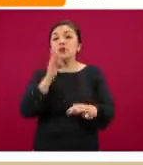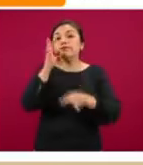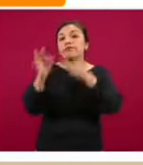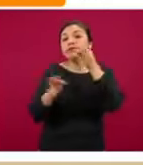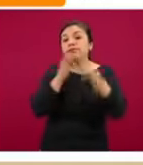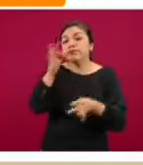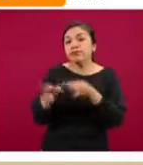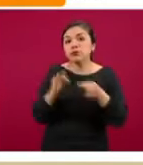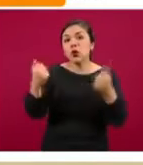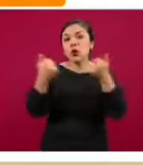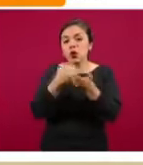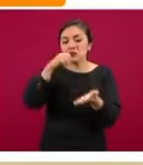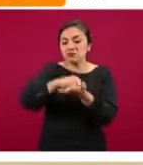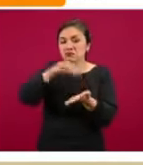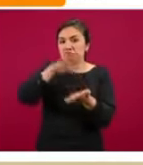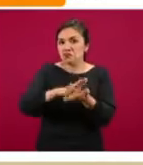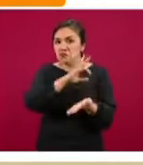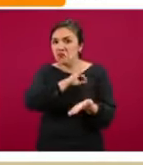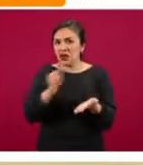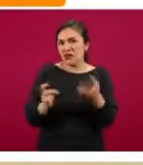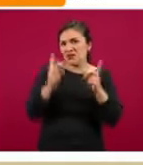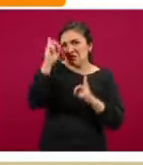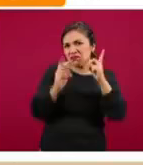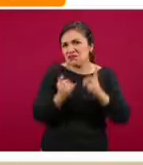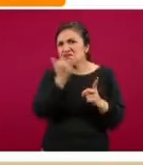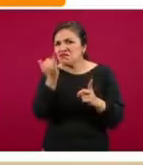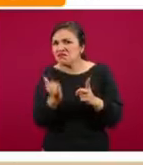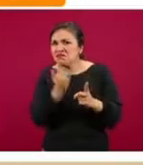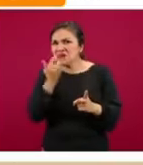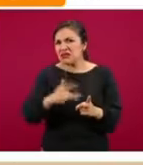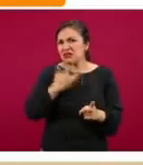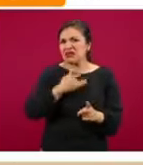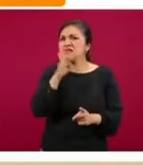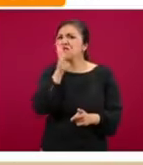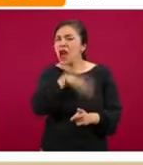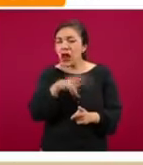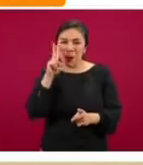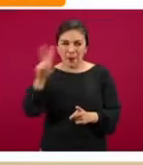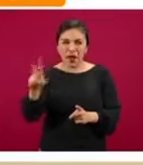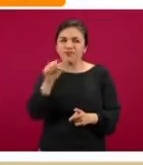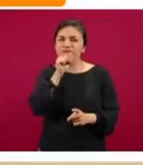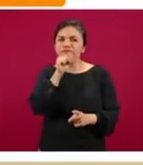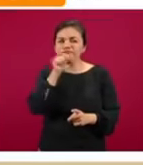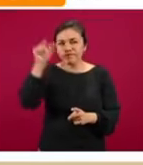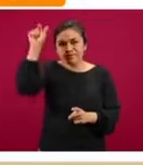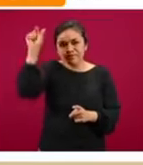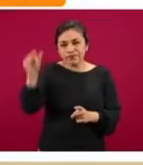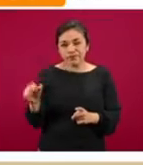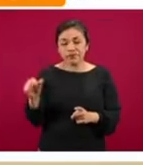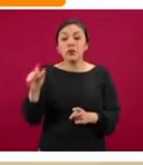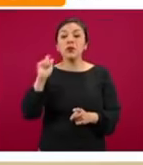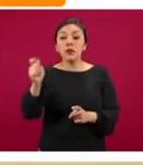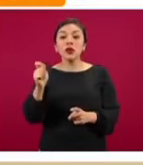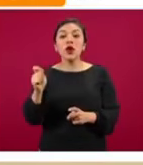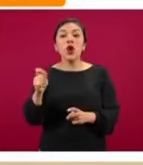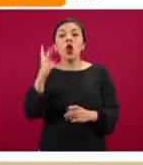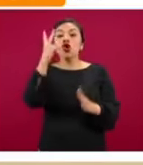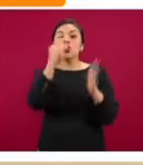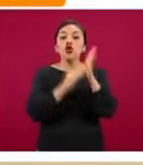al ser clasificadas como casos sospechosos. Por eso vemos distribuidas en las barras a